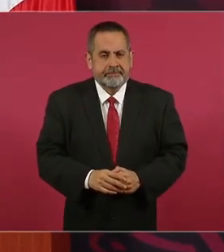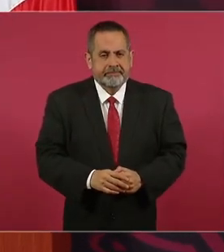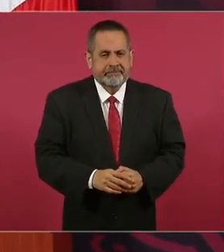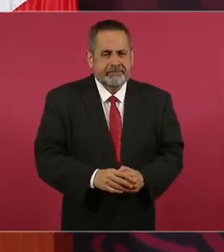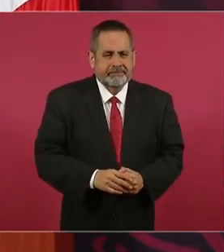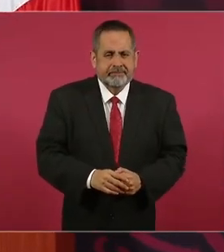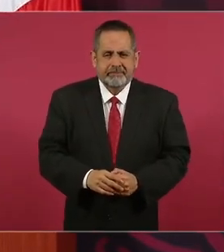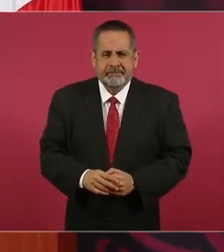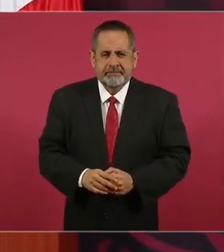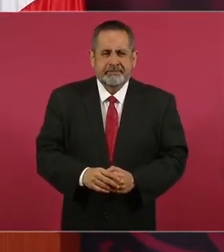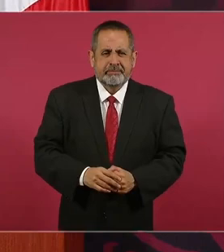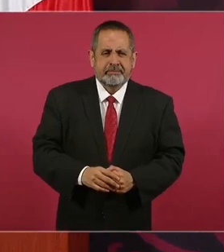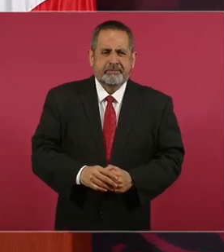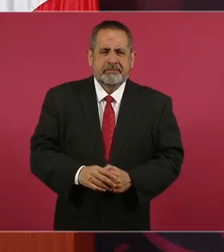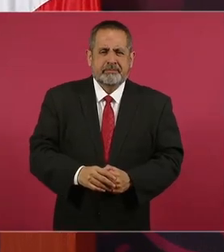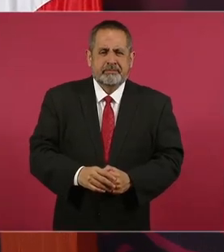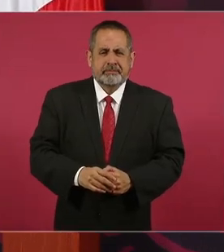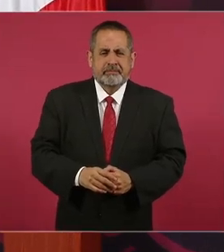mucho